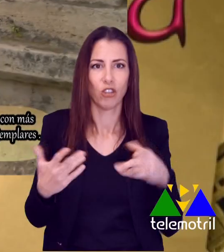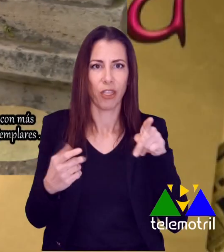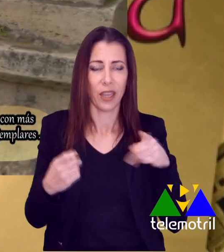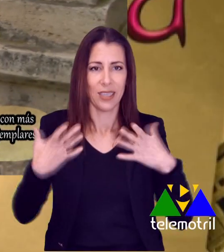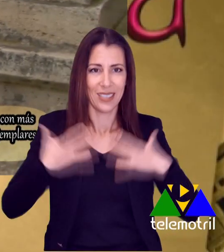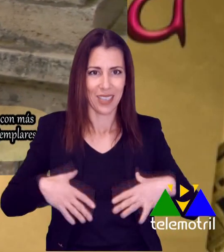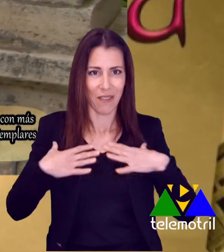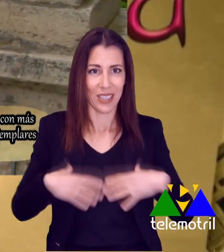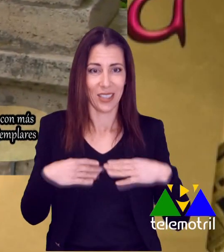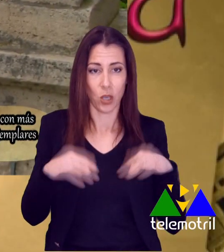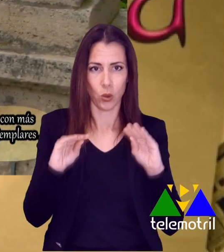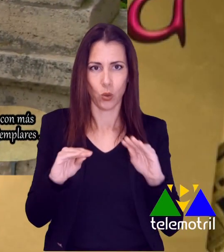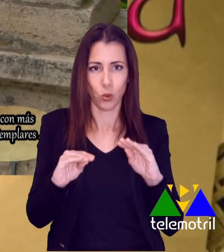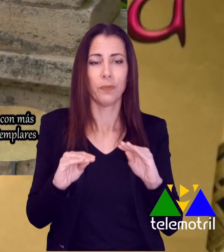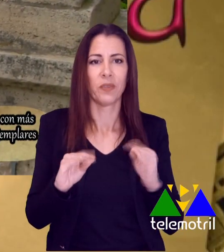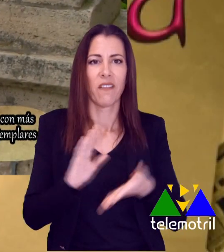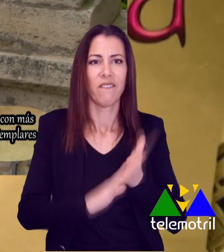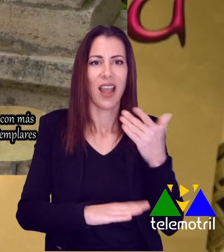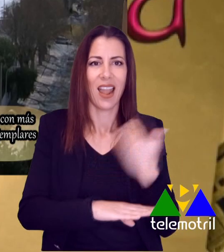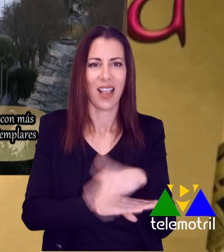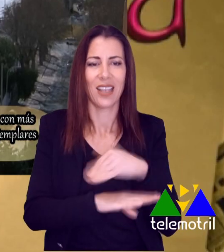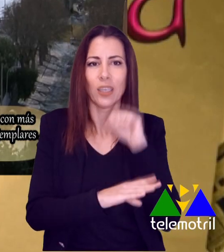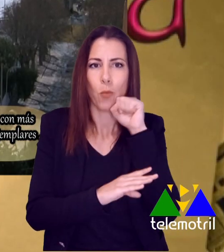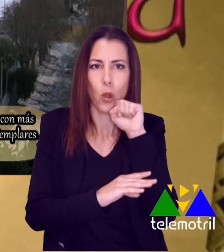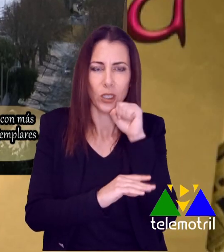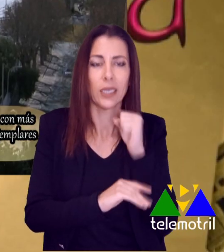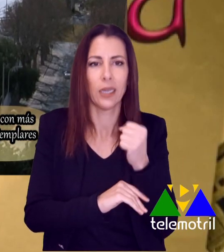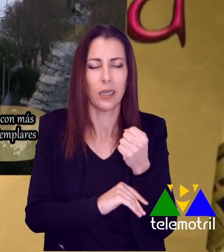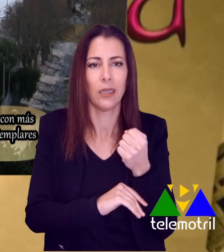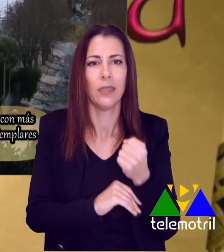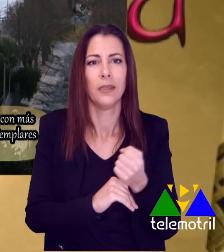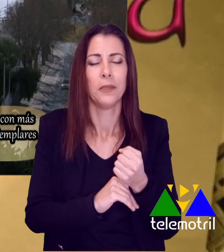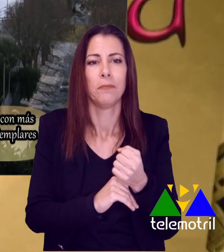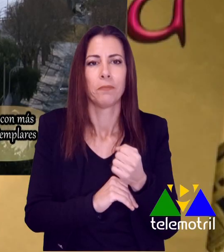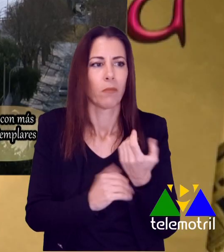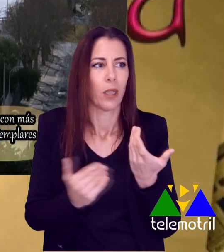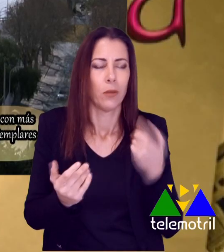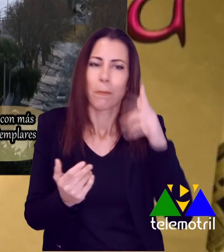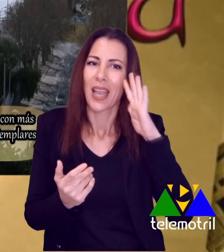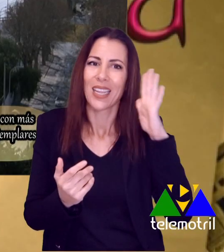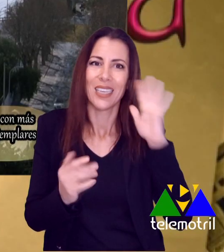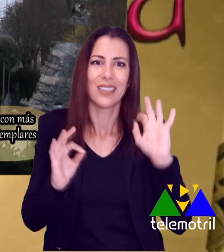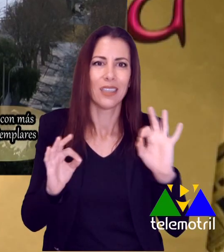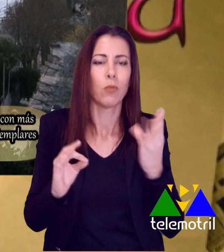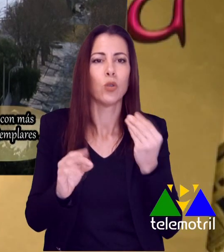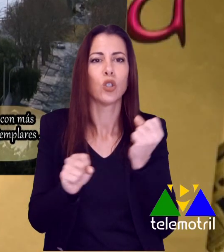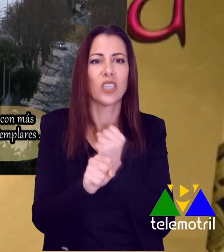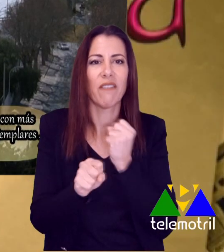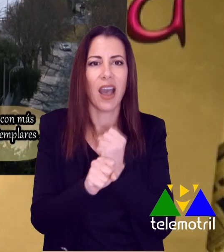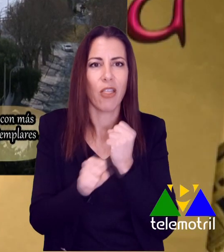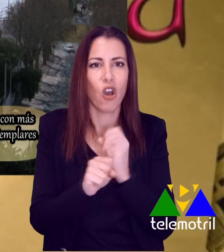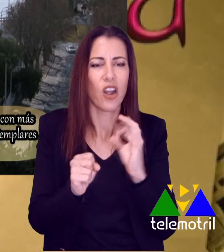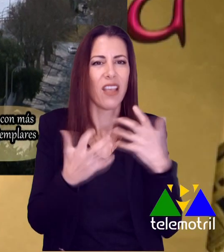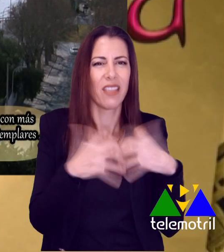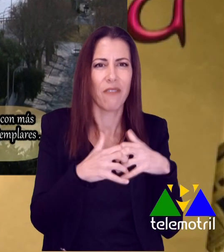con su hábito, salía por las calles de Motril. Por las calles de Motril eran pues... había muchos trabajadores de los